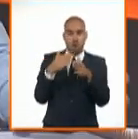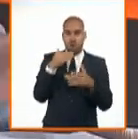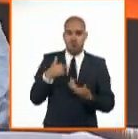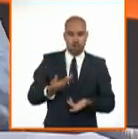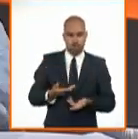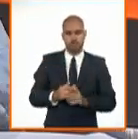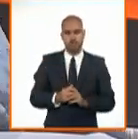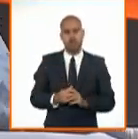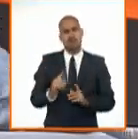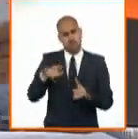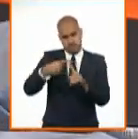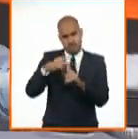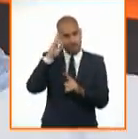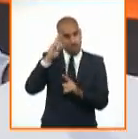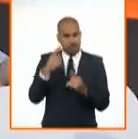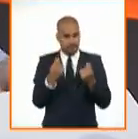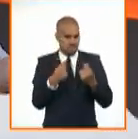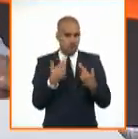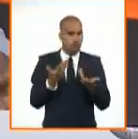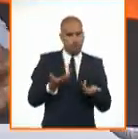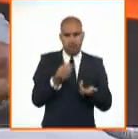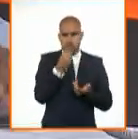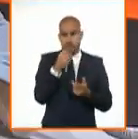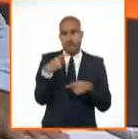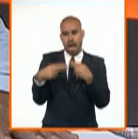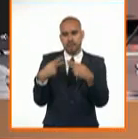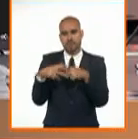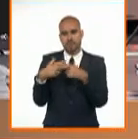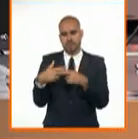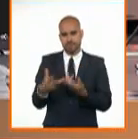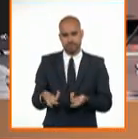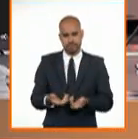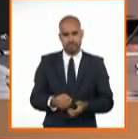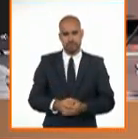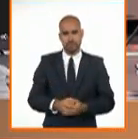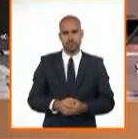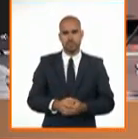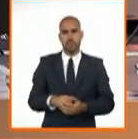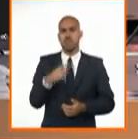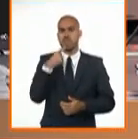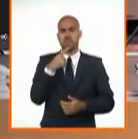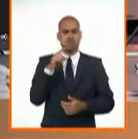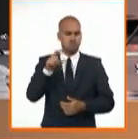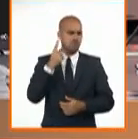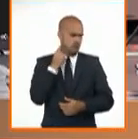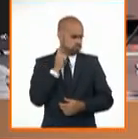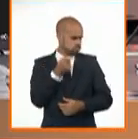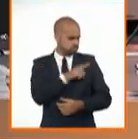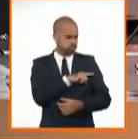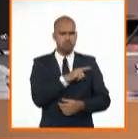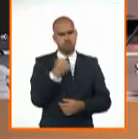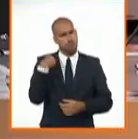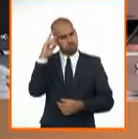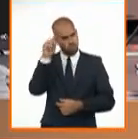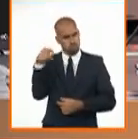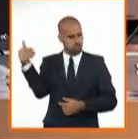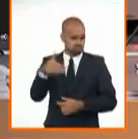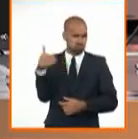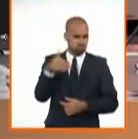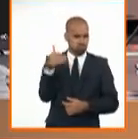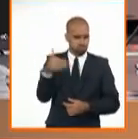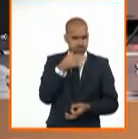del financiamiento que se tenga para poder realizar eso en los últimos años recuerdo que ustedes han venido acá han hablado